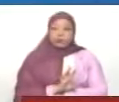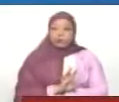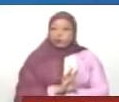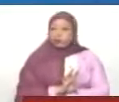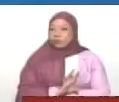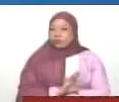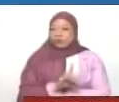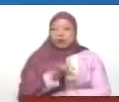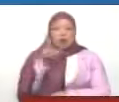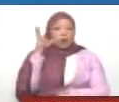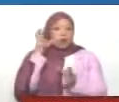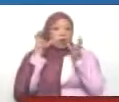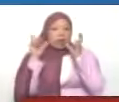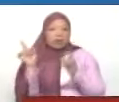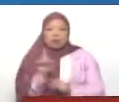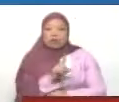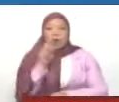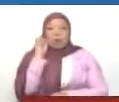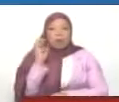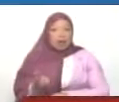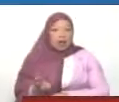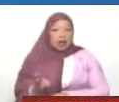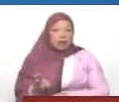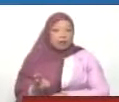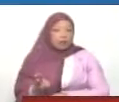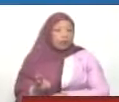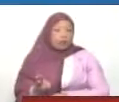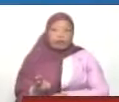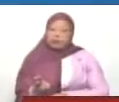Con los golfeados de Petare.